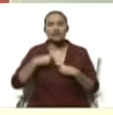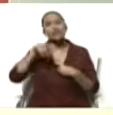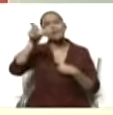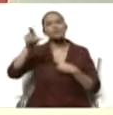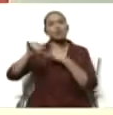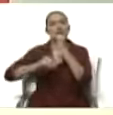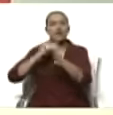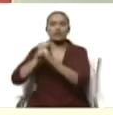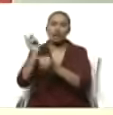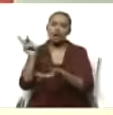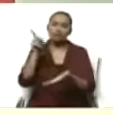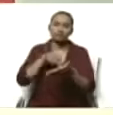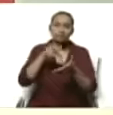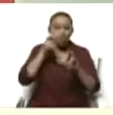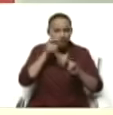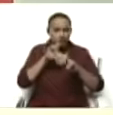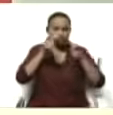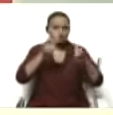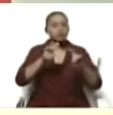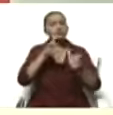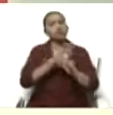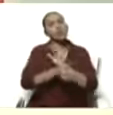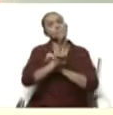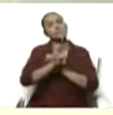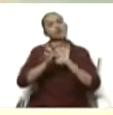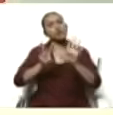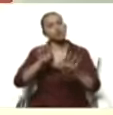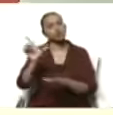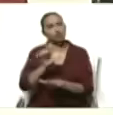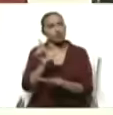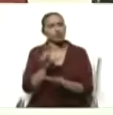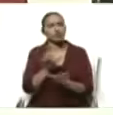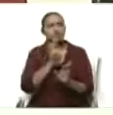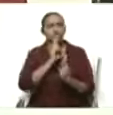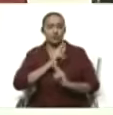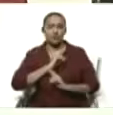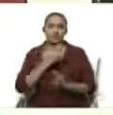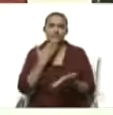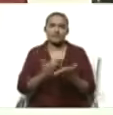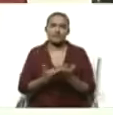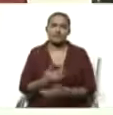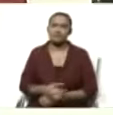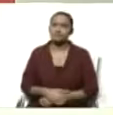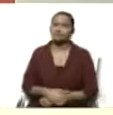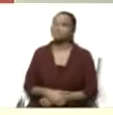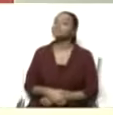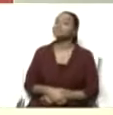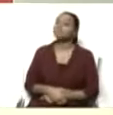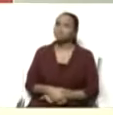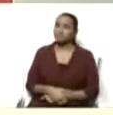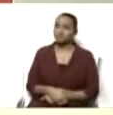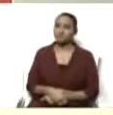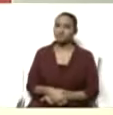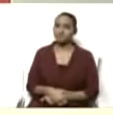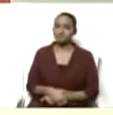28 de Julio qué decir al respecto de estas acciones gracias gracias iren